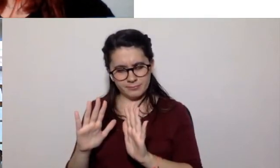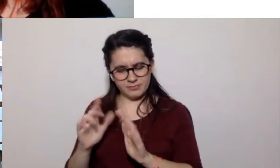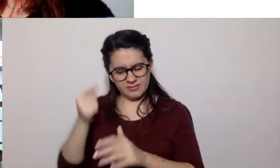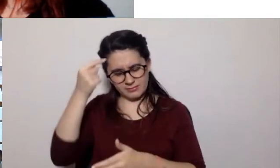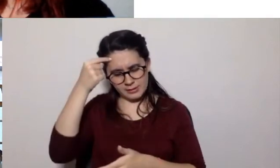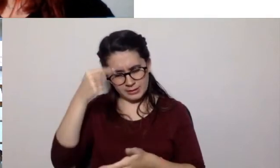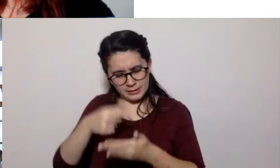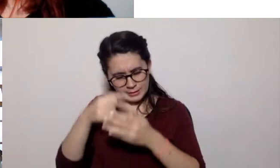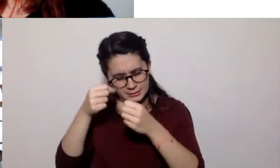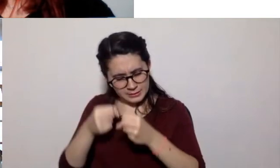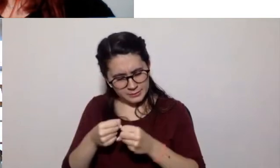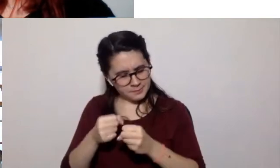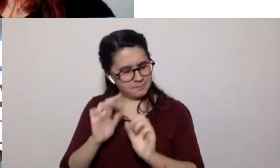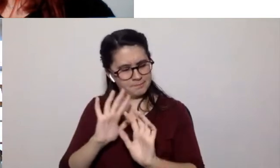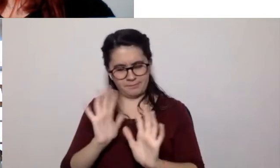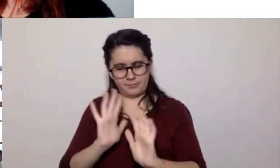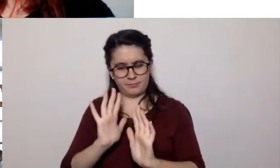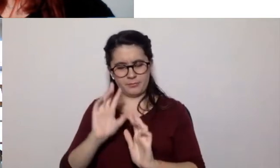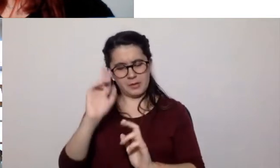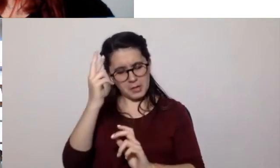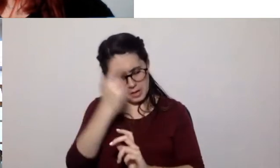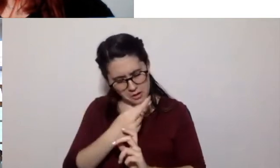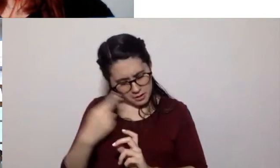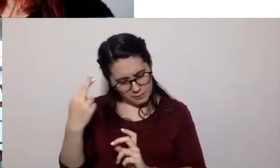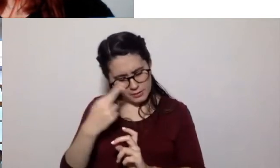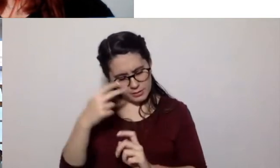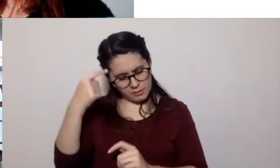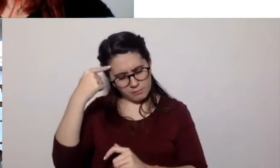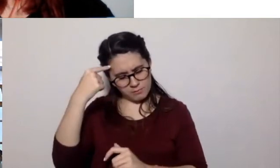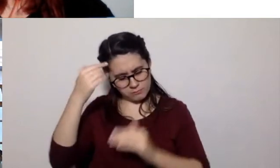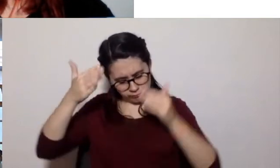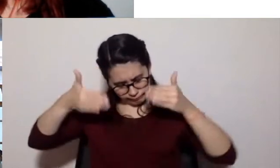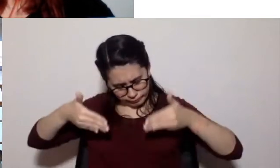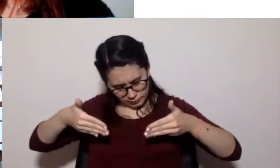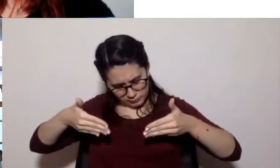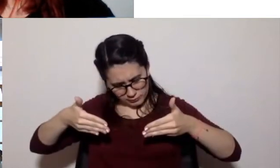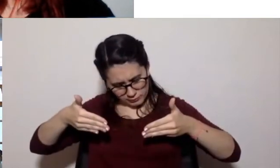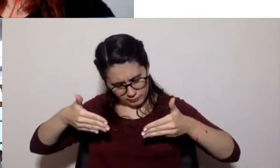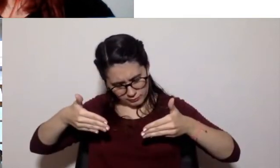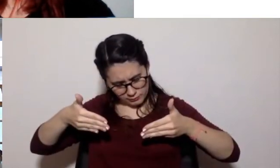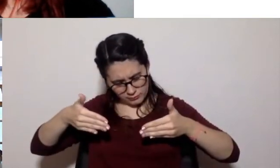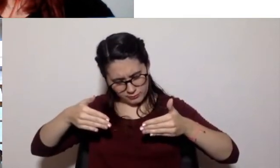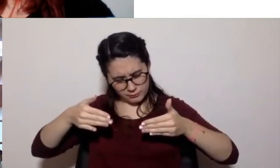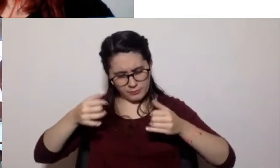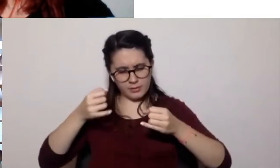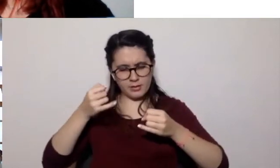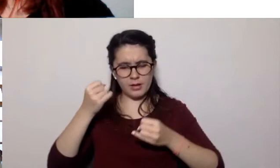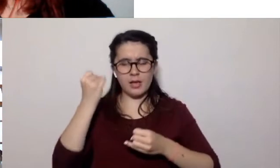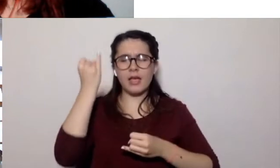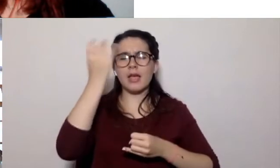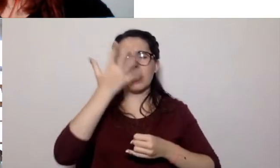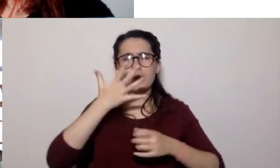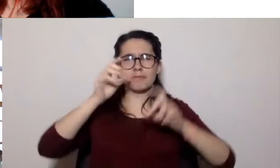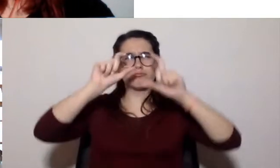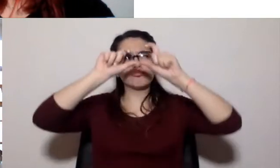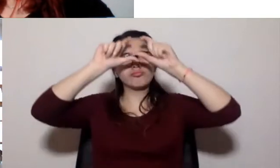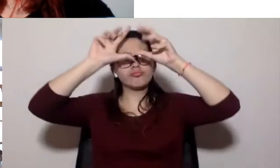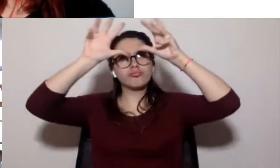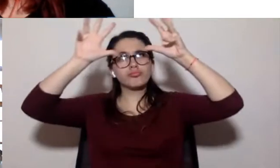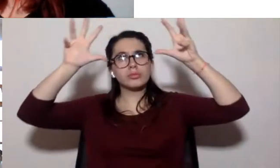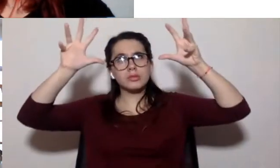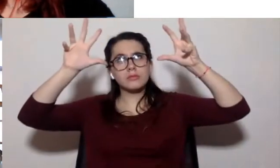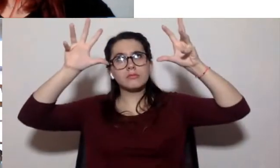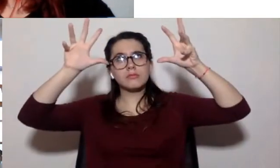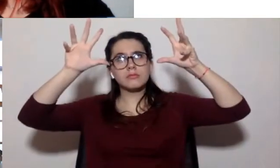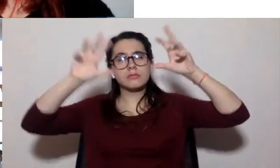automáticamente. Déjame ver, a ver. ¿Cuál es la gran imagen, no? El big picture, como dicen en inglés.